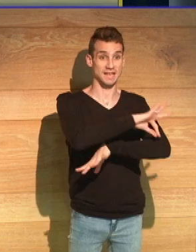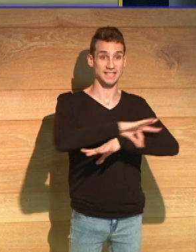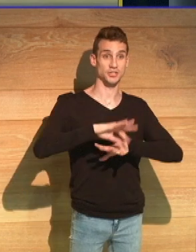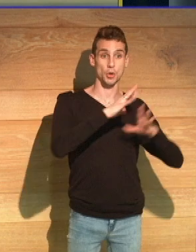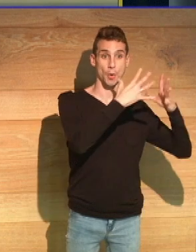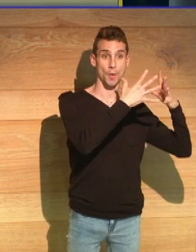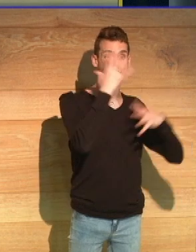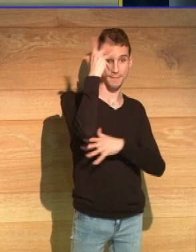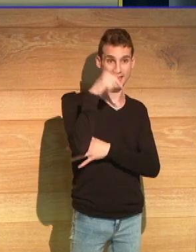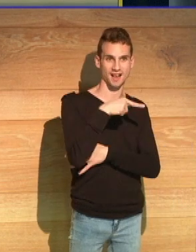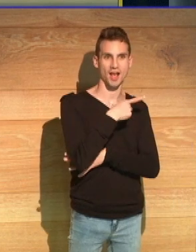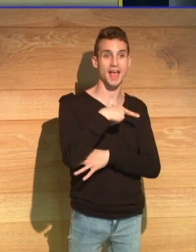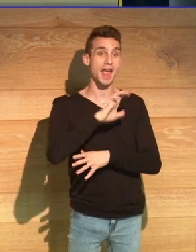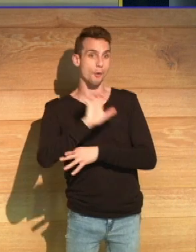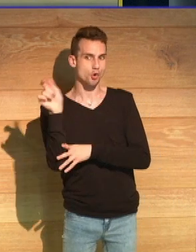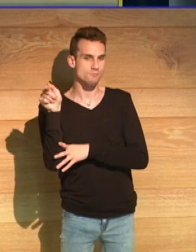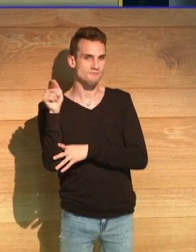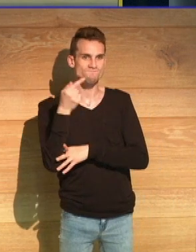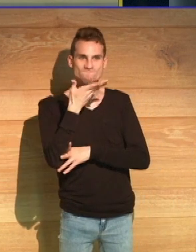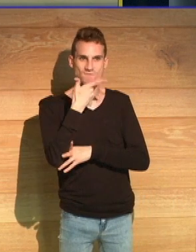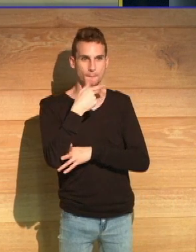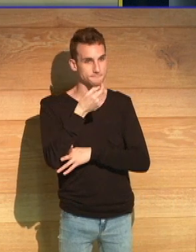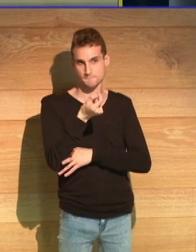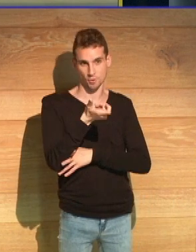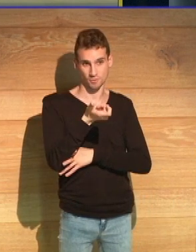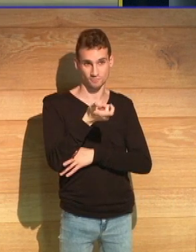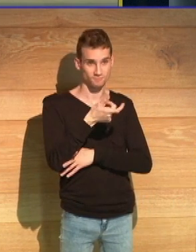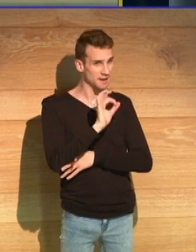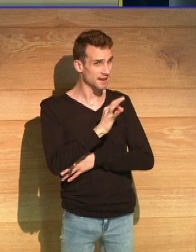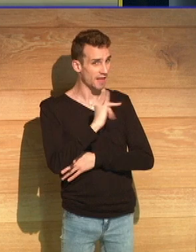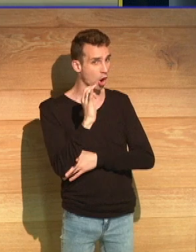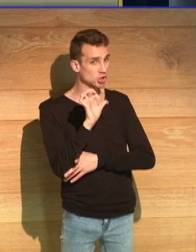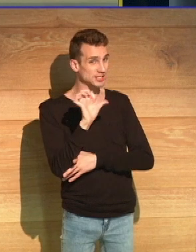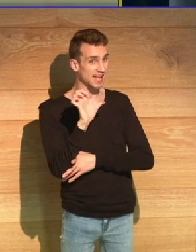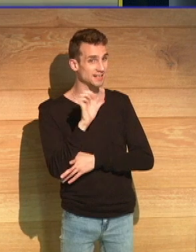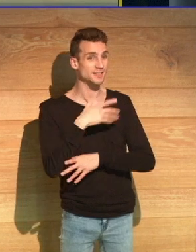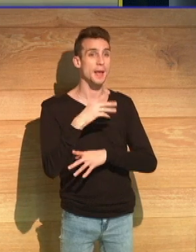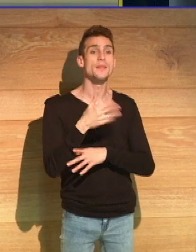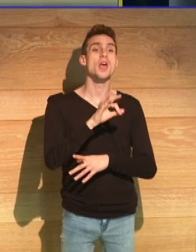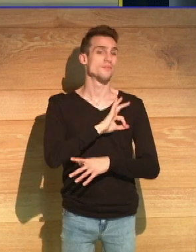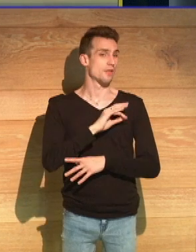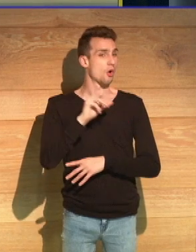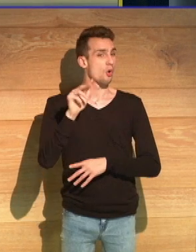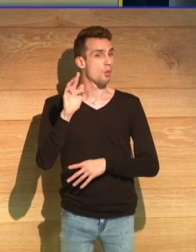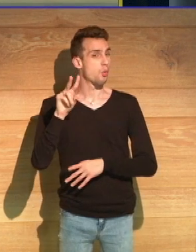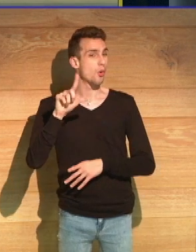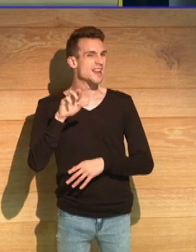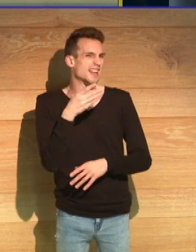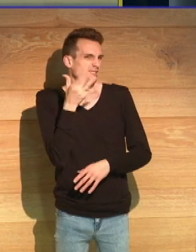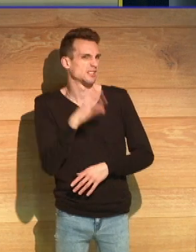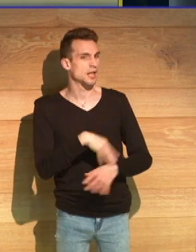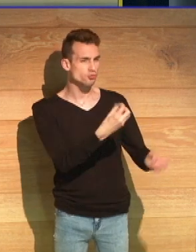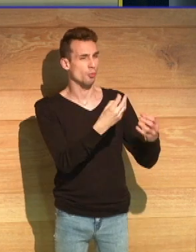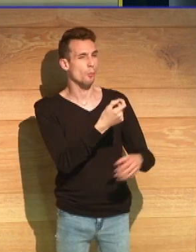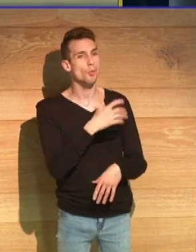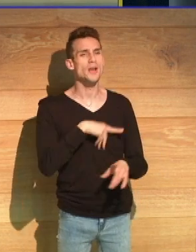es menos conocido en Europa. ¿No es así, José Luis? ¿Quién fue realmente Bucky Fuller? Si nos puedes contar un poco. ¿Y por qué